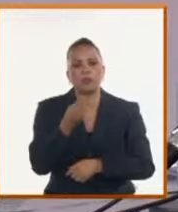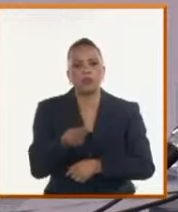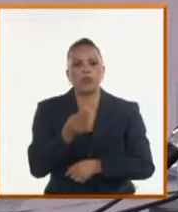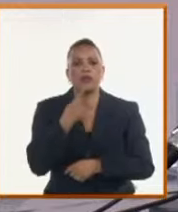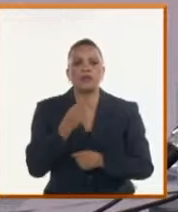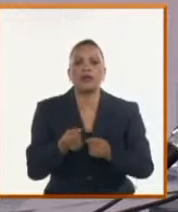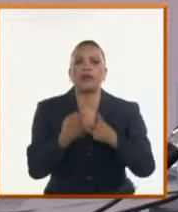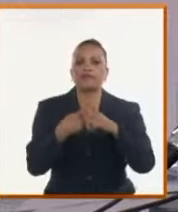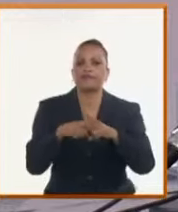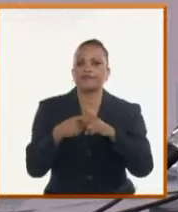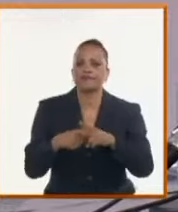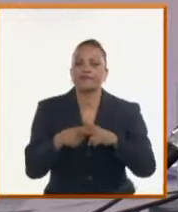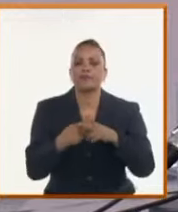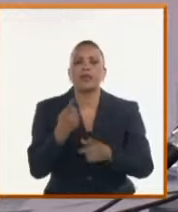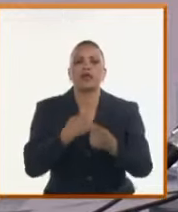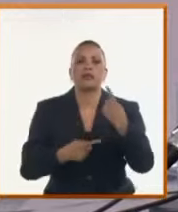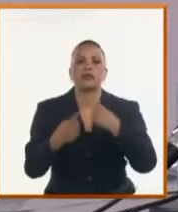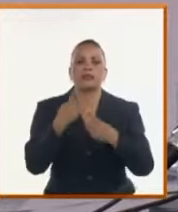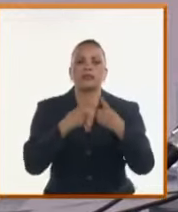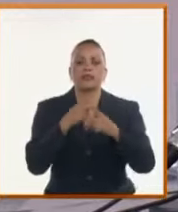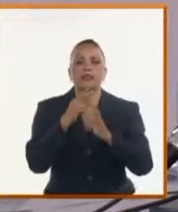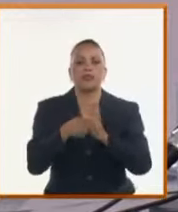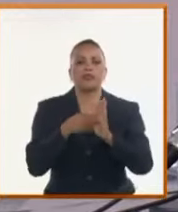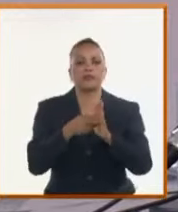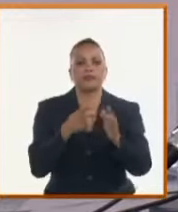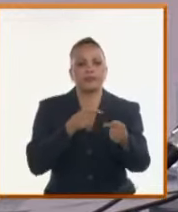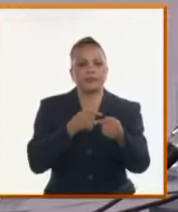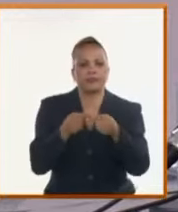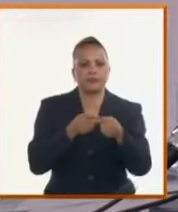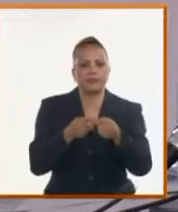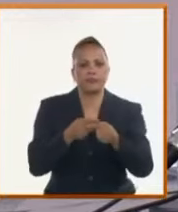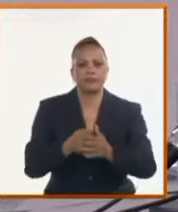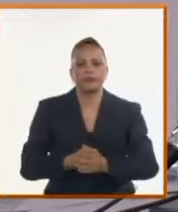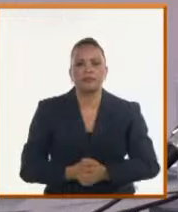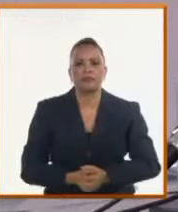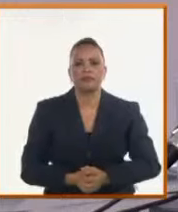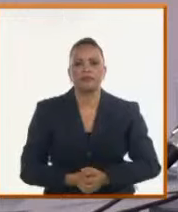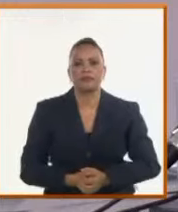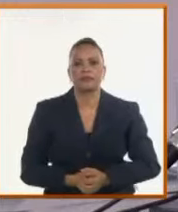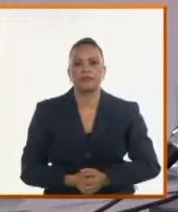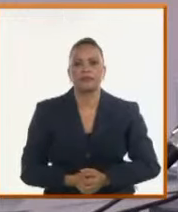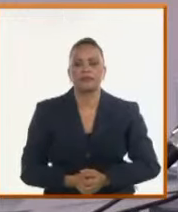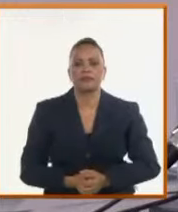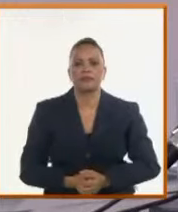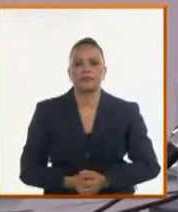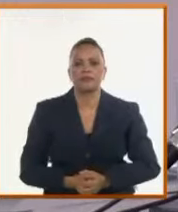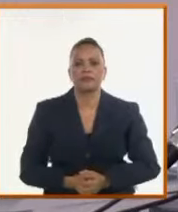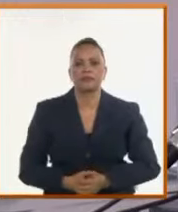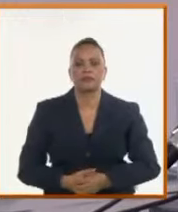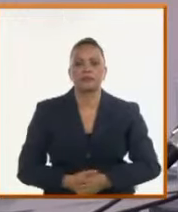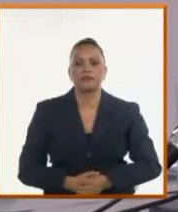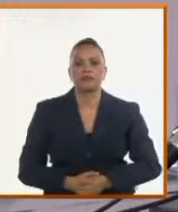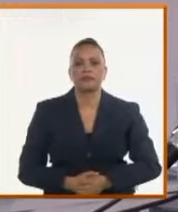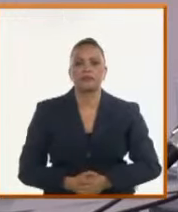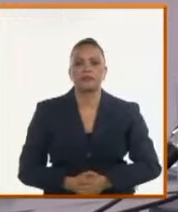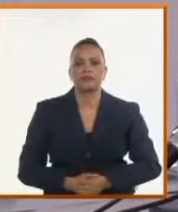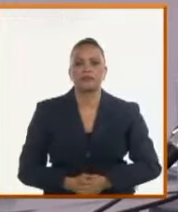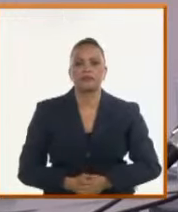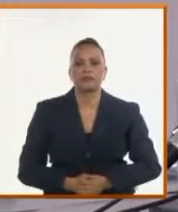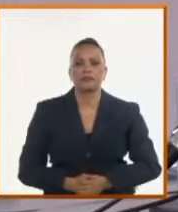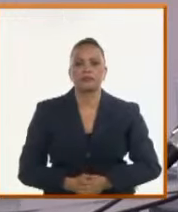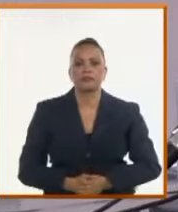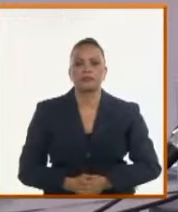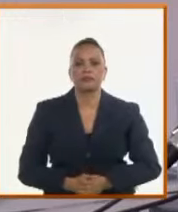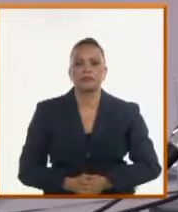buscar alternativas para tener trenes de cercanía ya que no tenemos metro ni recursos para acometer esa obra hacer algo con